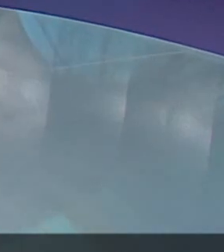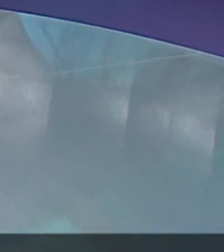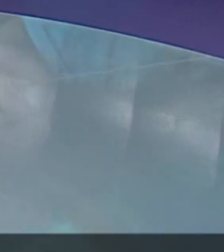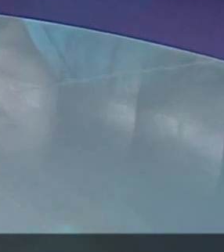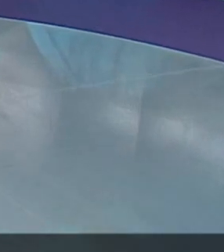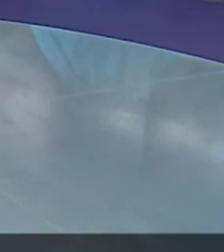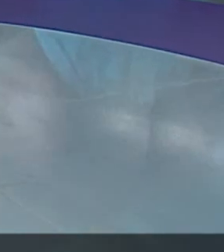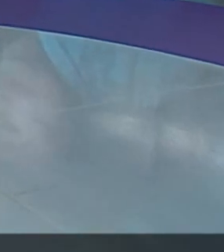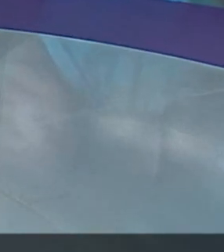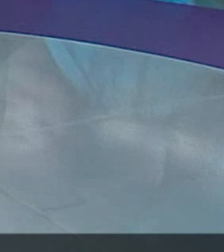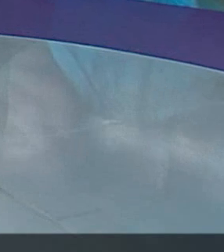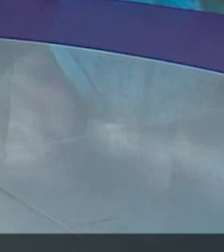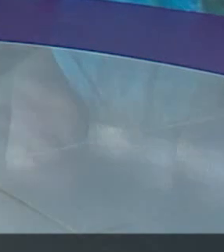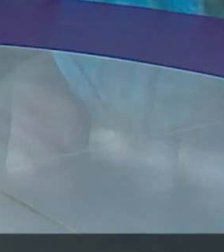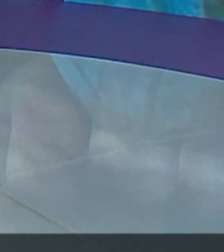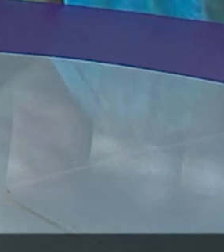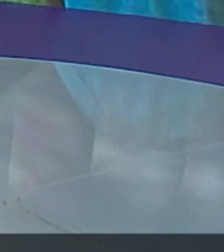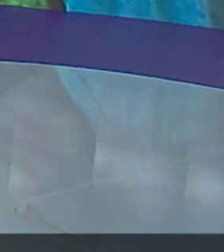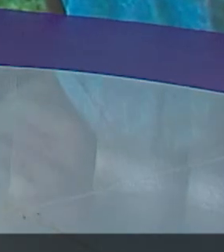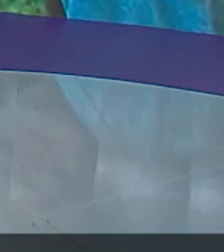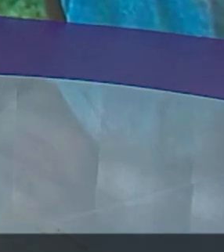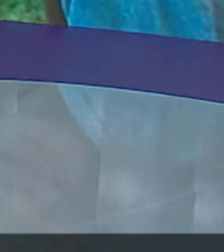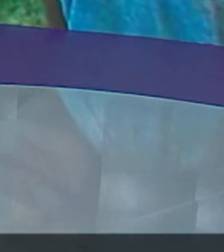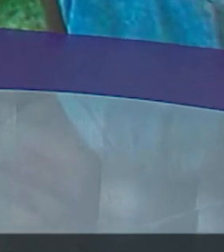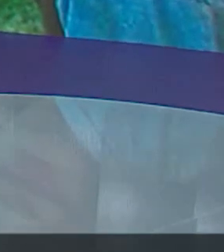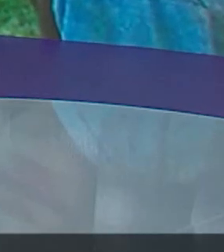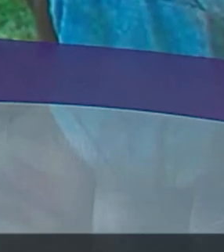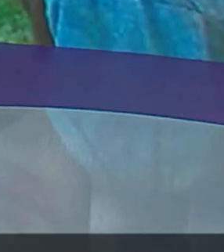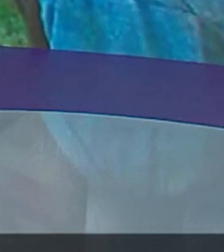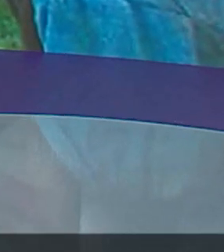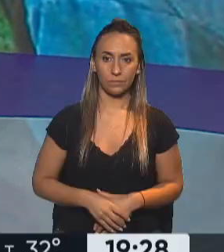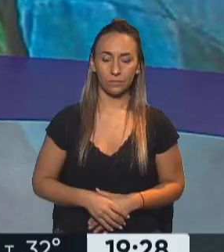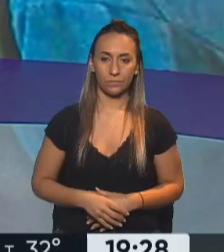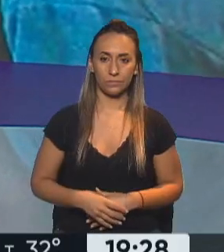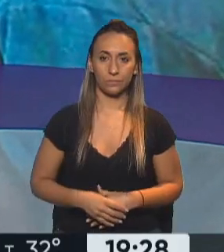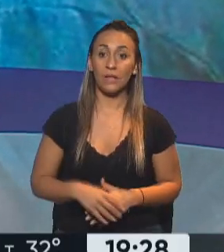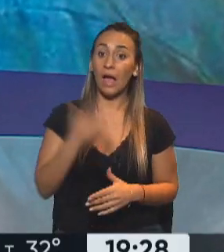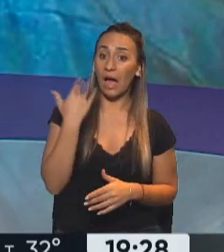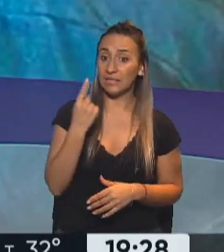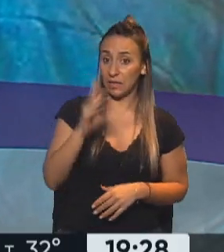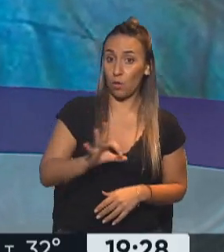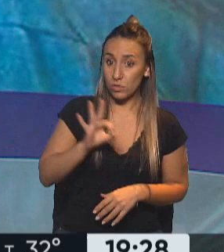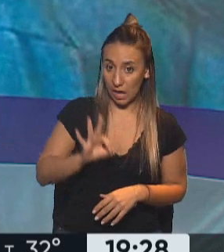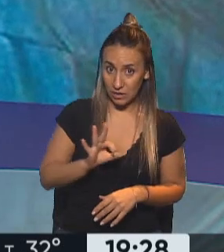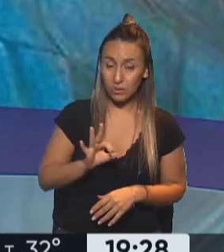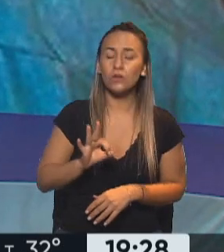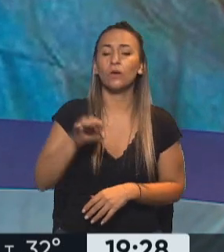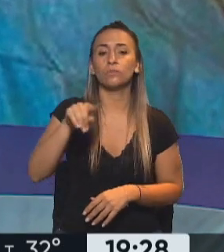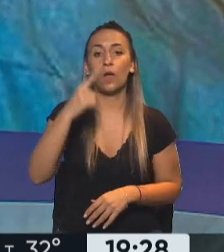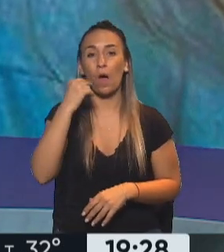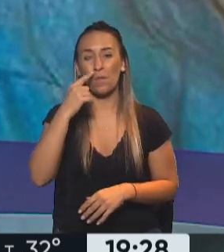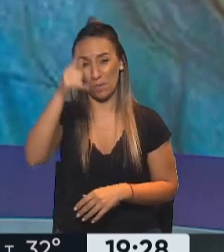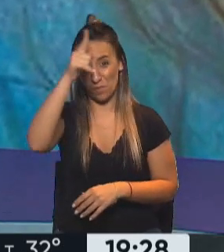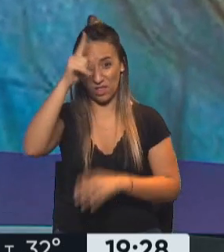Un año del femicidio de Úrsula Baillo. Recordemos que fue asesinada por su expareja, un policía bonaerense